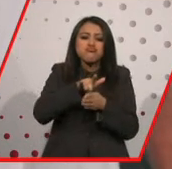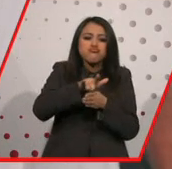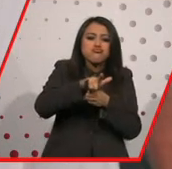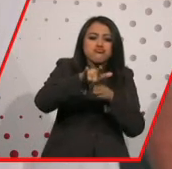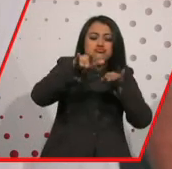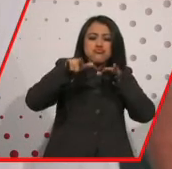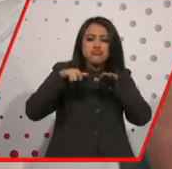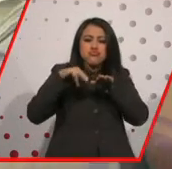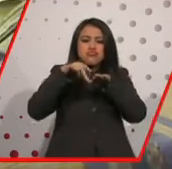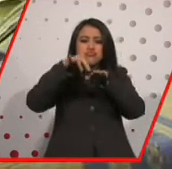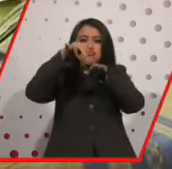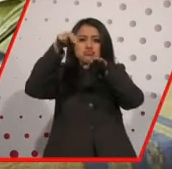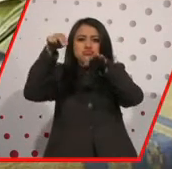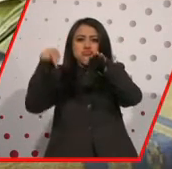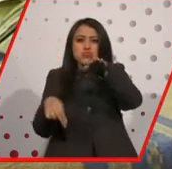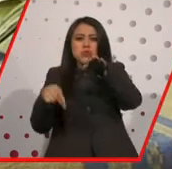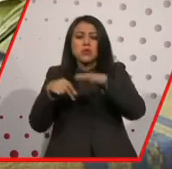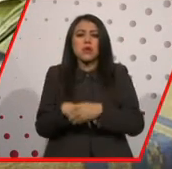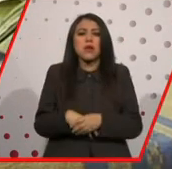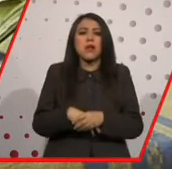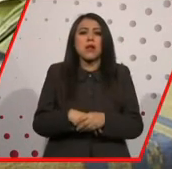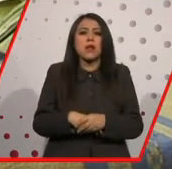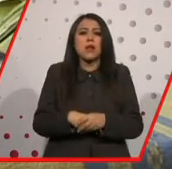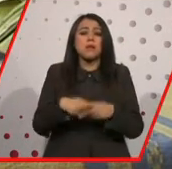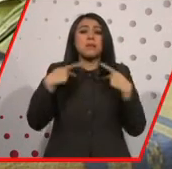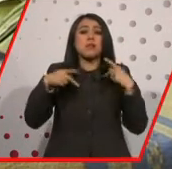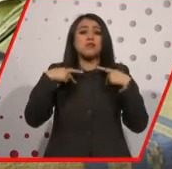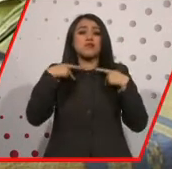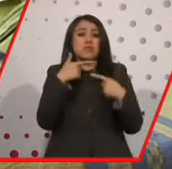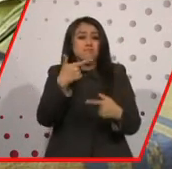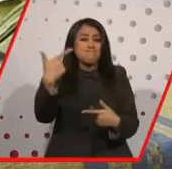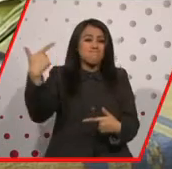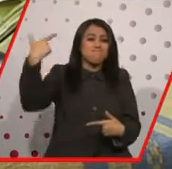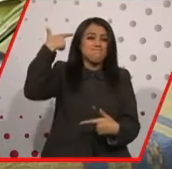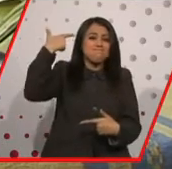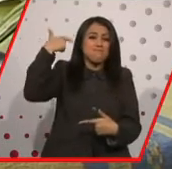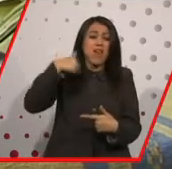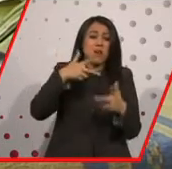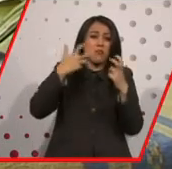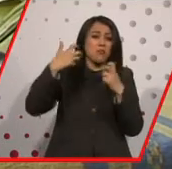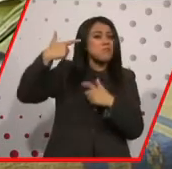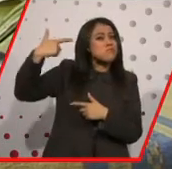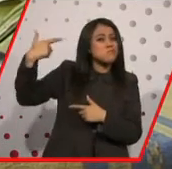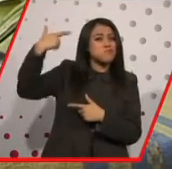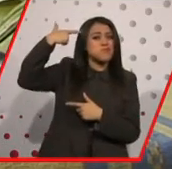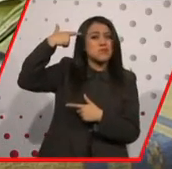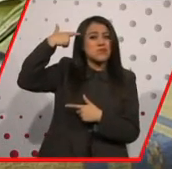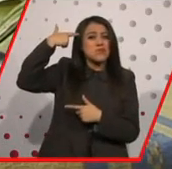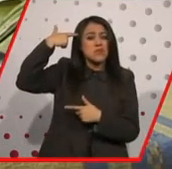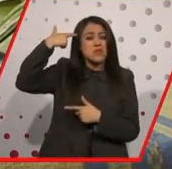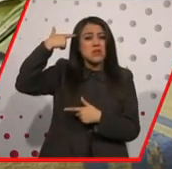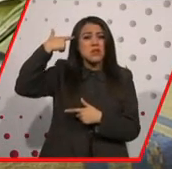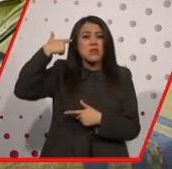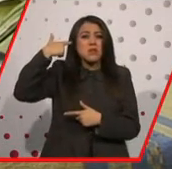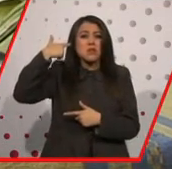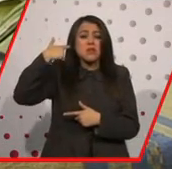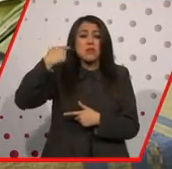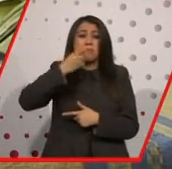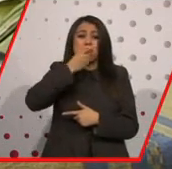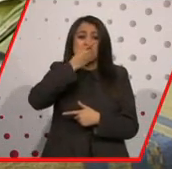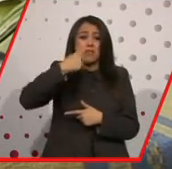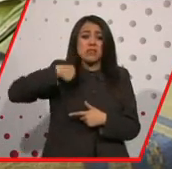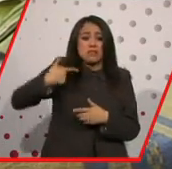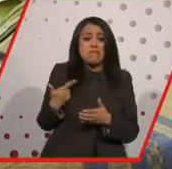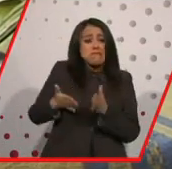autobús, se para el asaltante, me pone la pistola en la cabeza y me dice que me jale porque